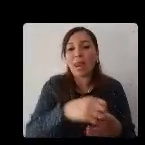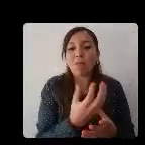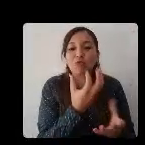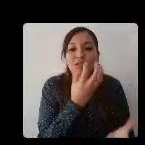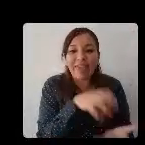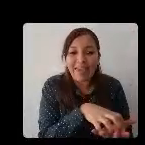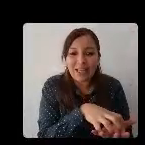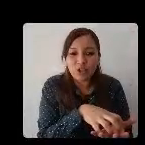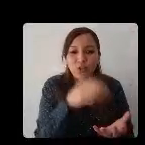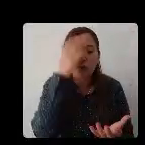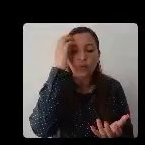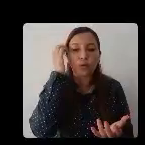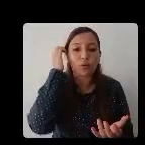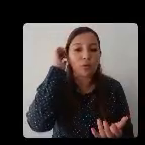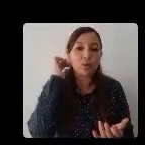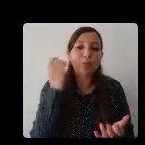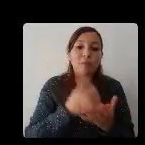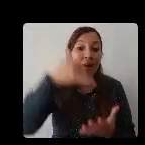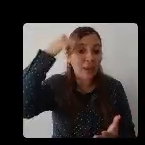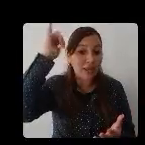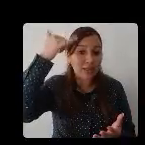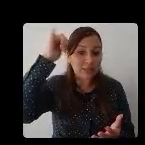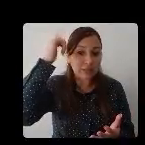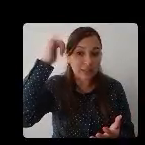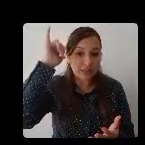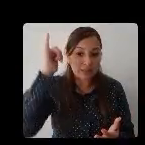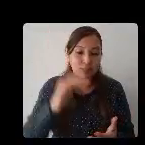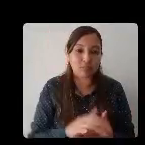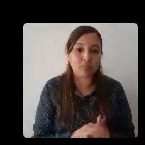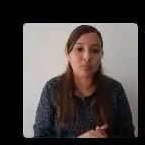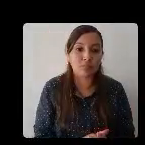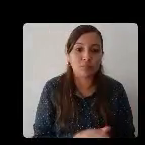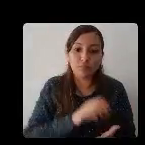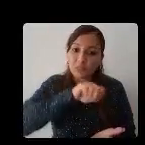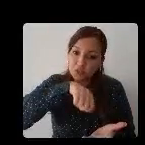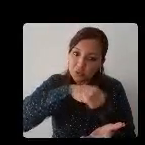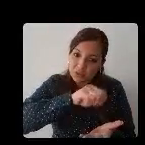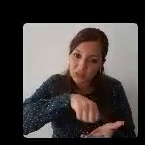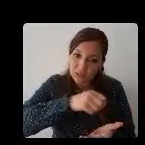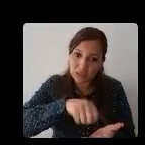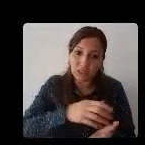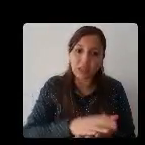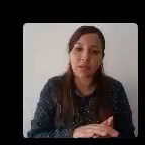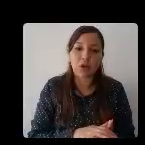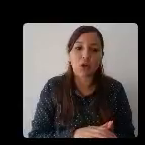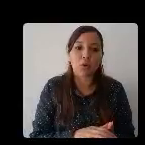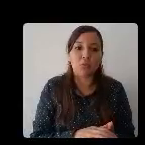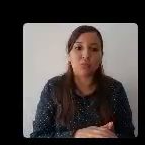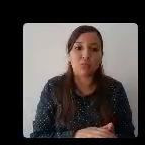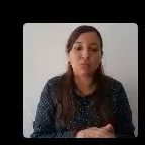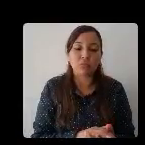enseñamos, ¿no? O la cocina, ¿no? Cómo podemos preparar o cómo se preparan nuestras comidas típicas tradicionales del lugar.